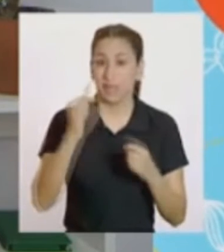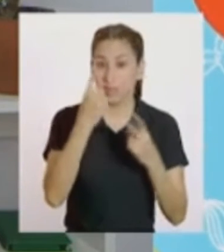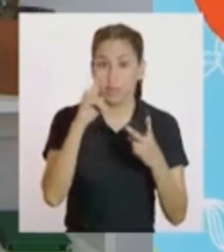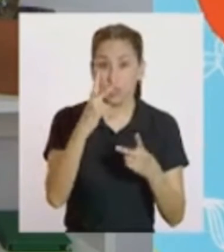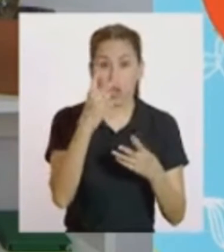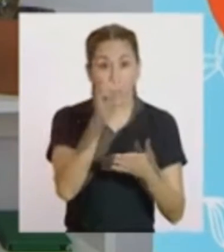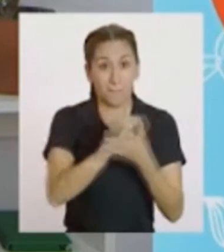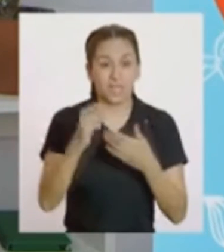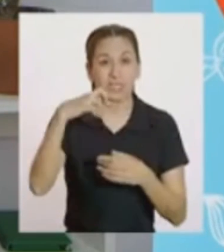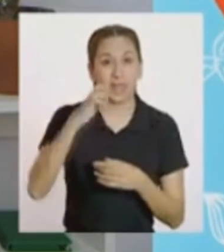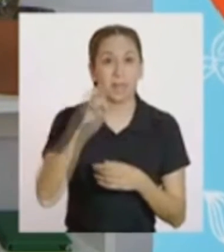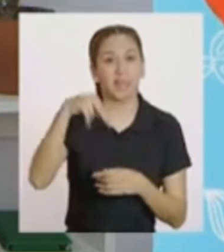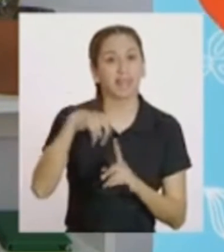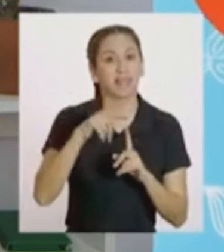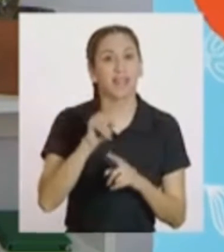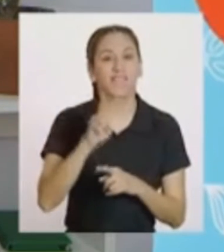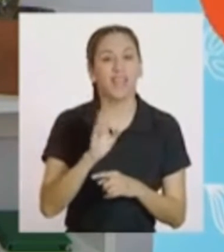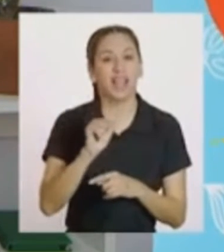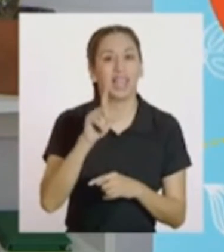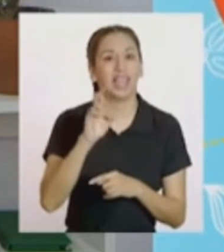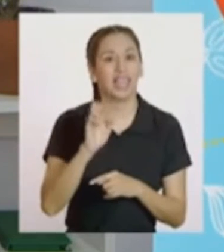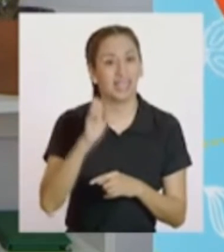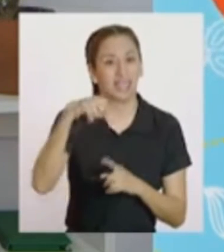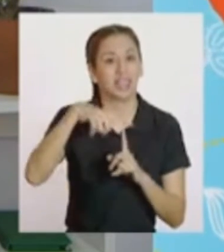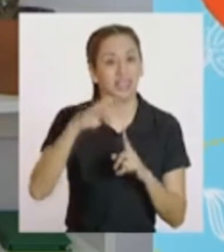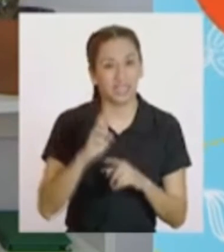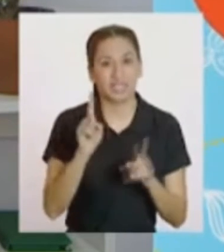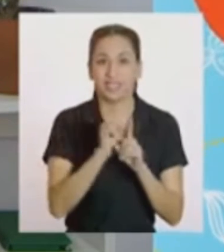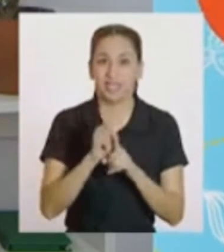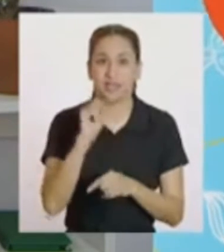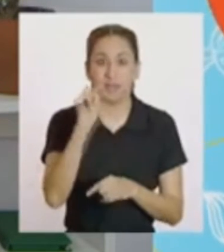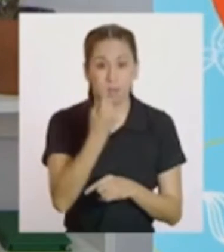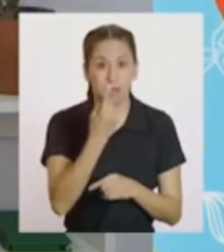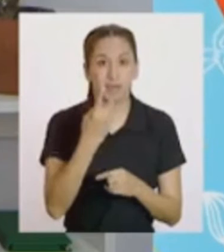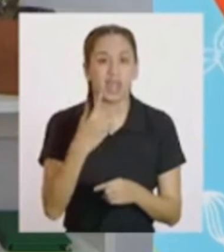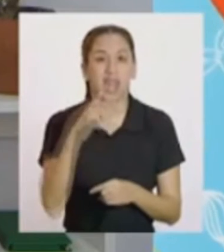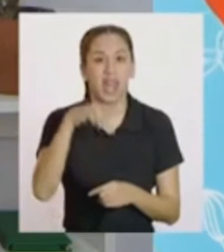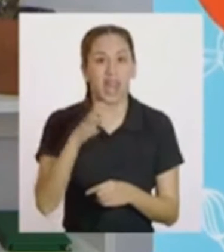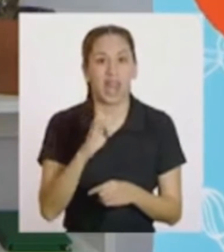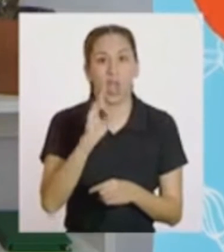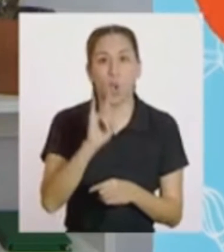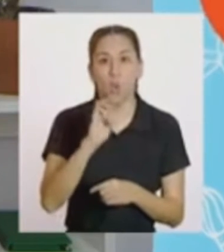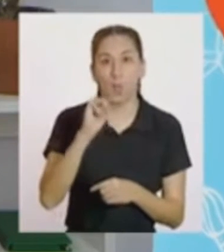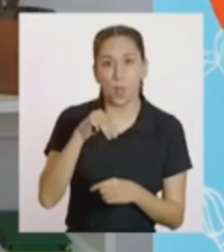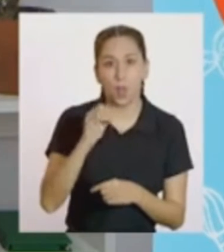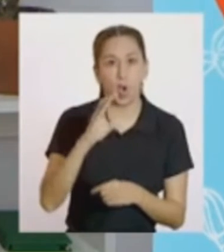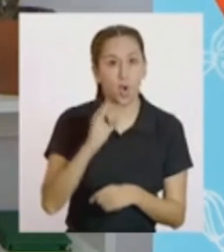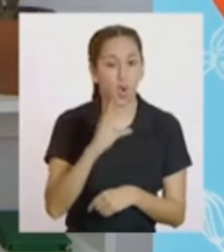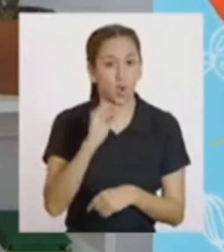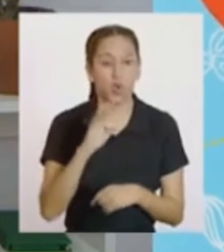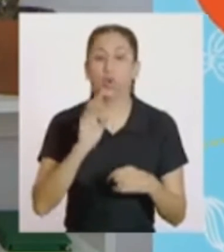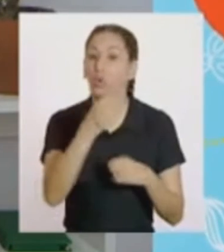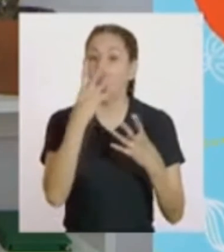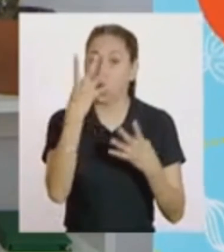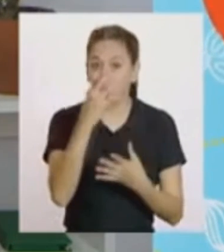meses, la primera dosis de la pentavalente, primera de polio, primera de rotavirus y primera contra el neumococo. A los cuatro